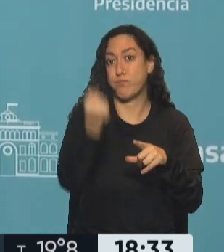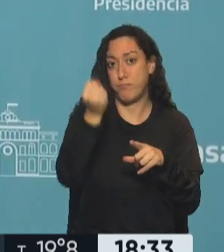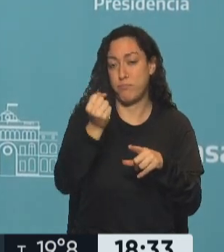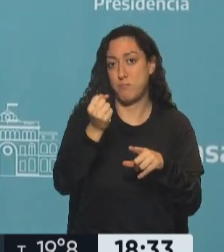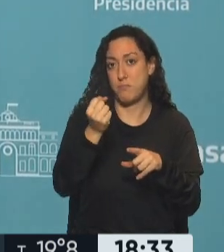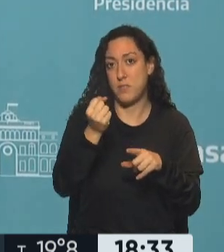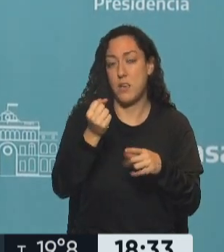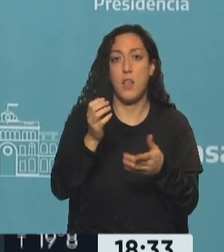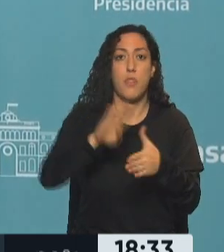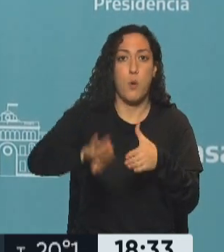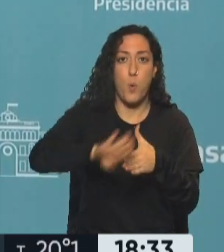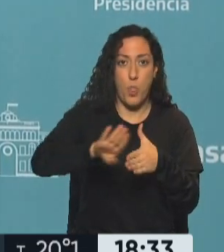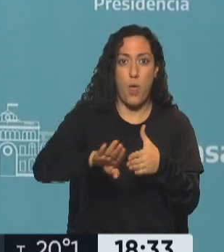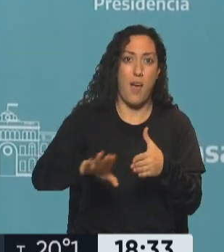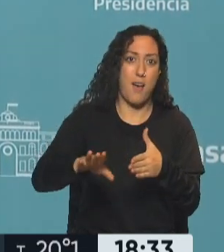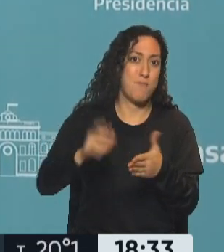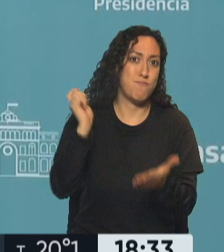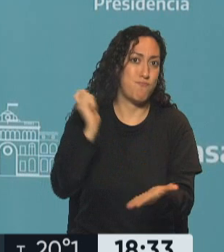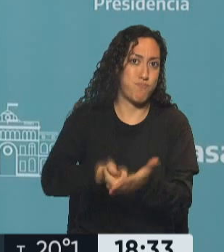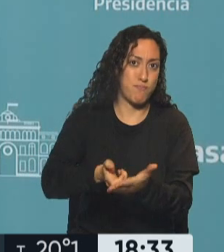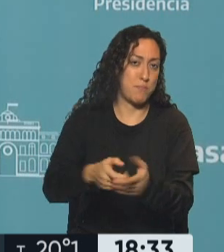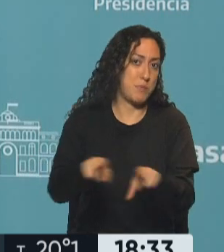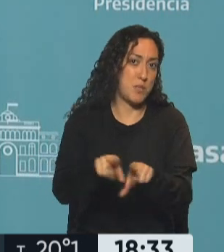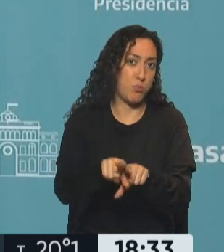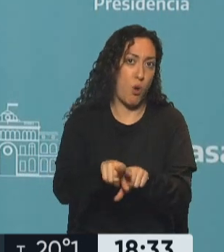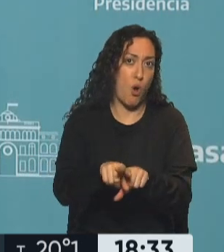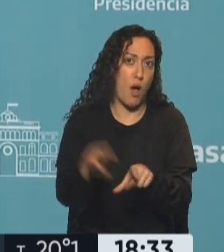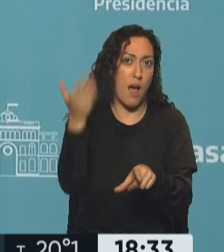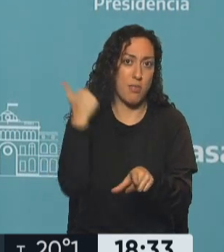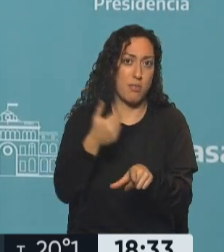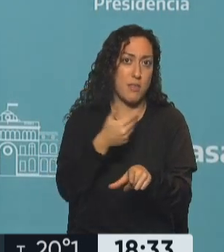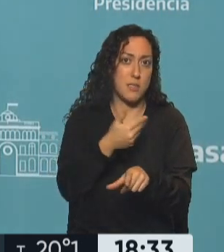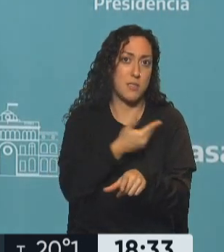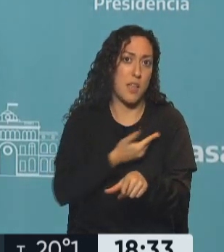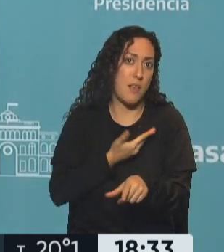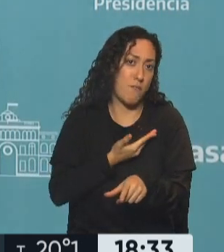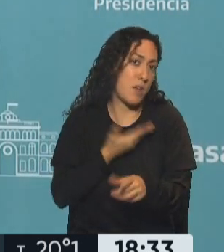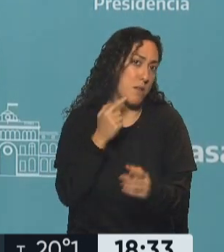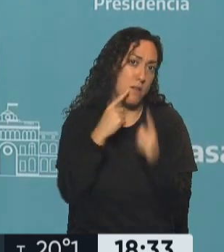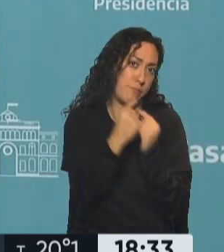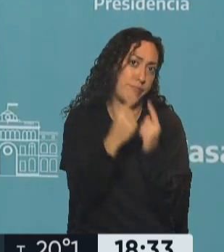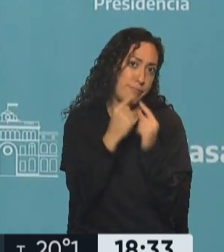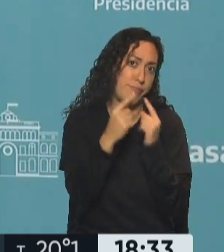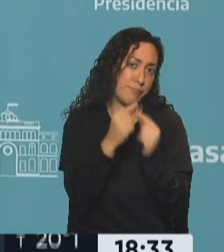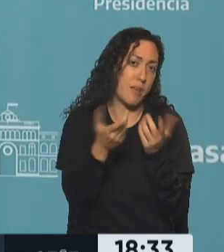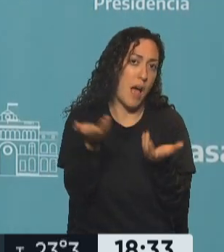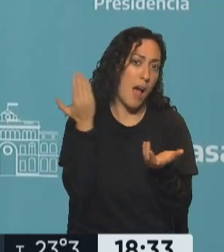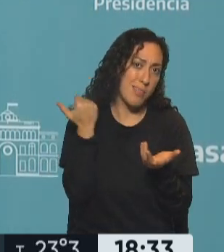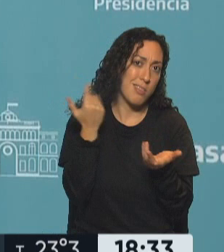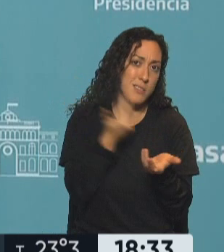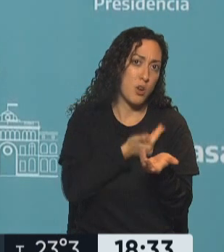de cancelación que había sido muy reclamada en los periodos anteriores y sin